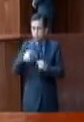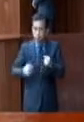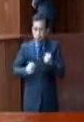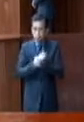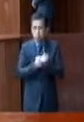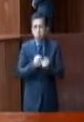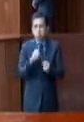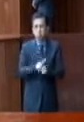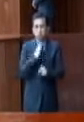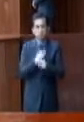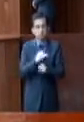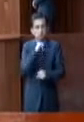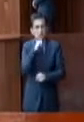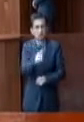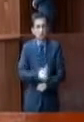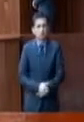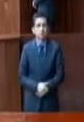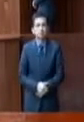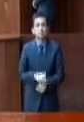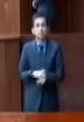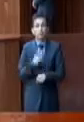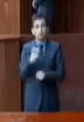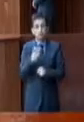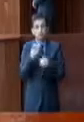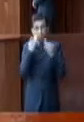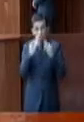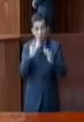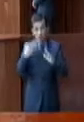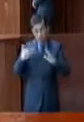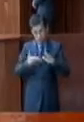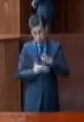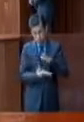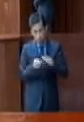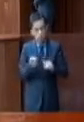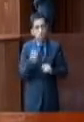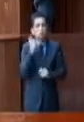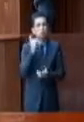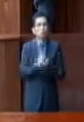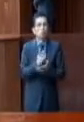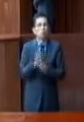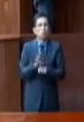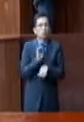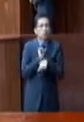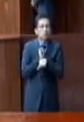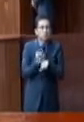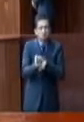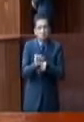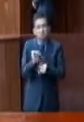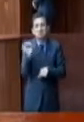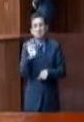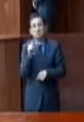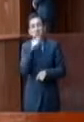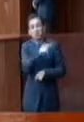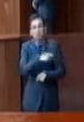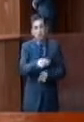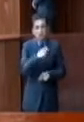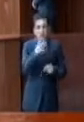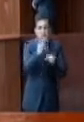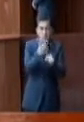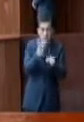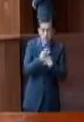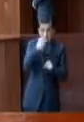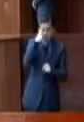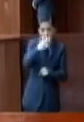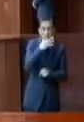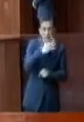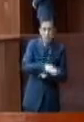de tal forma que las pruebas que obran en el expediente simplemente generan indicios leves sobre la supuesta invitación de los eventos no así